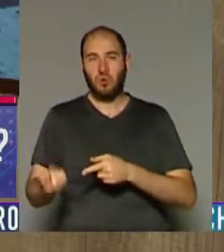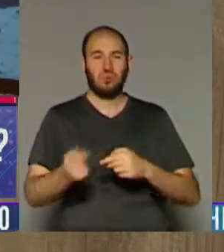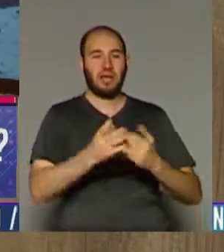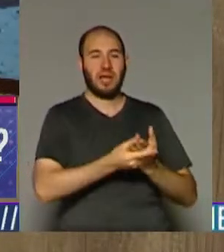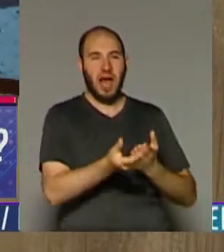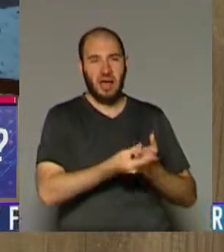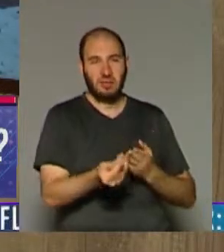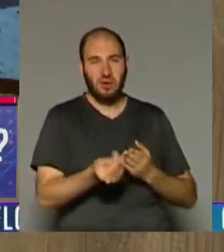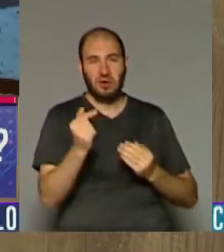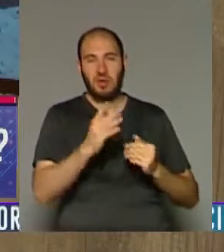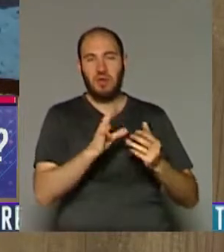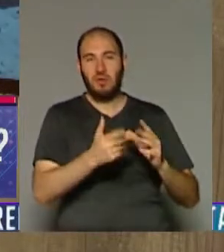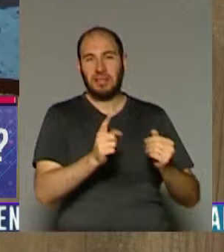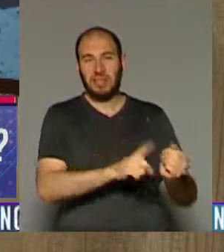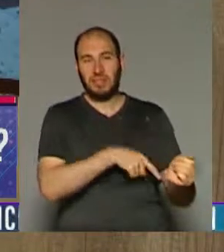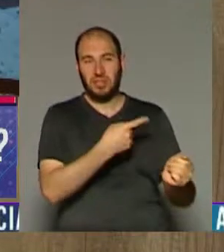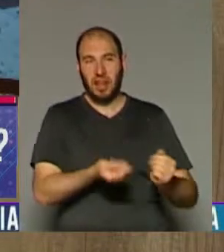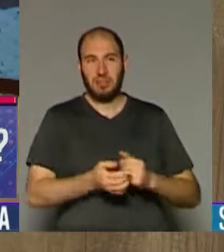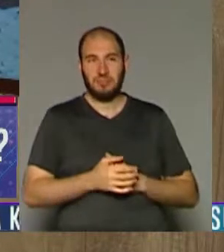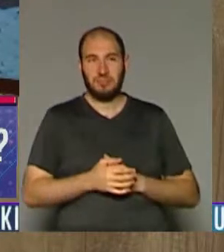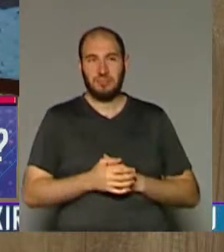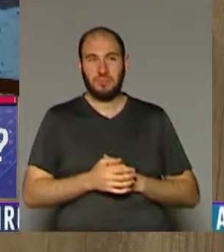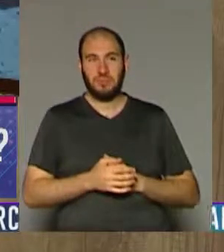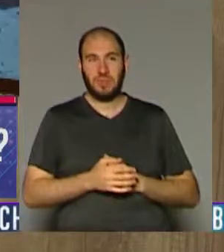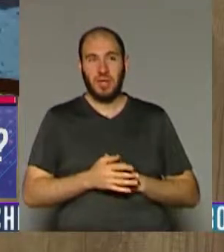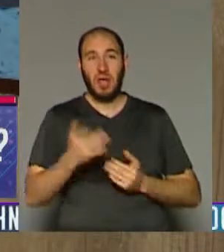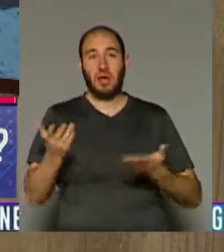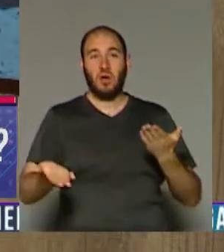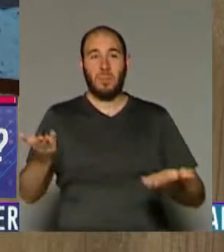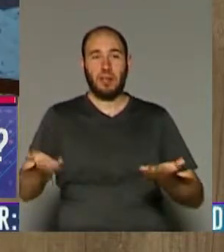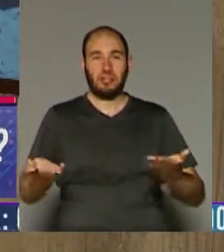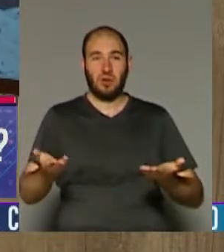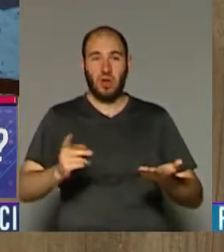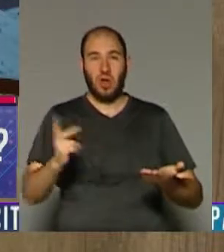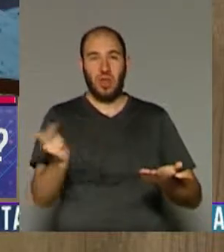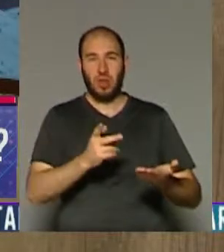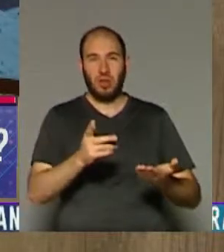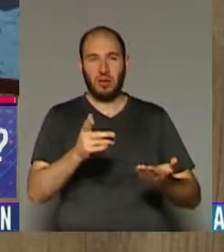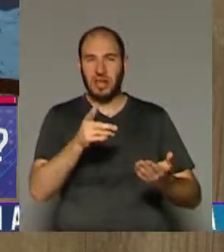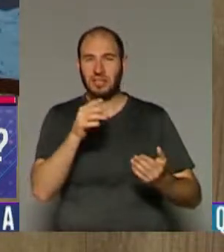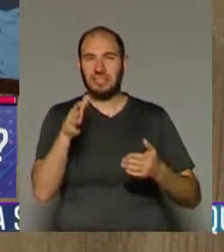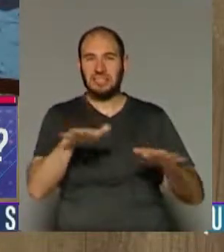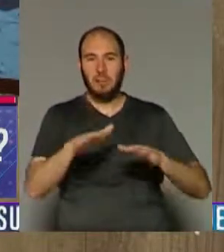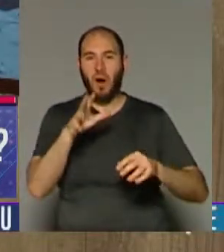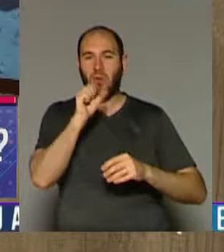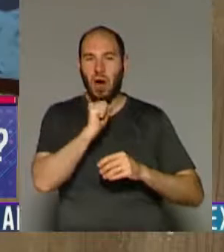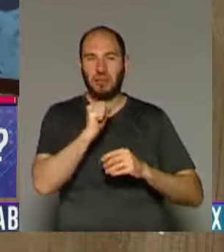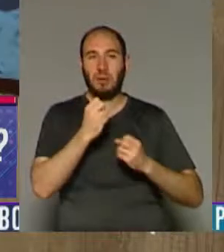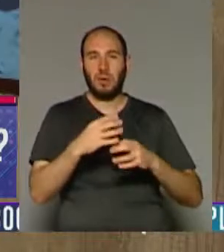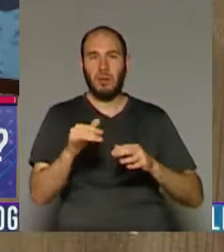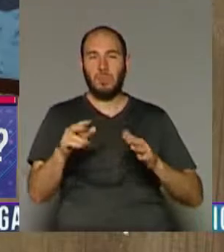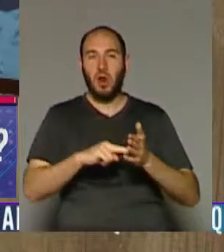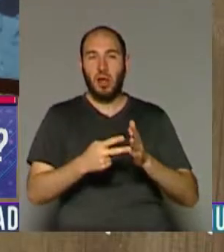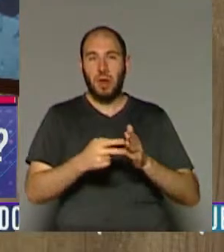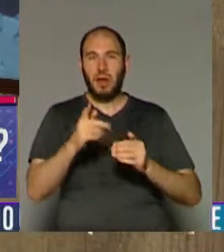costo tiene el sistema tradicional. En comparación, las dos casas son sismo resistentes, porque uno de los problemas es que